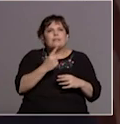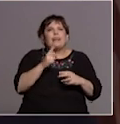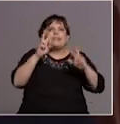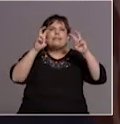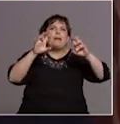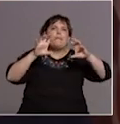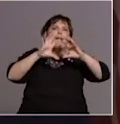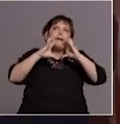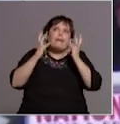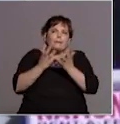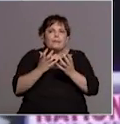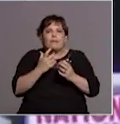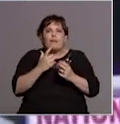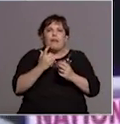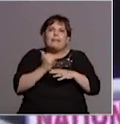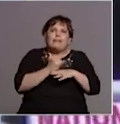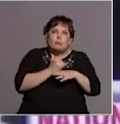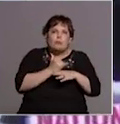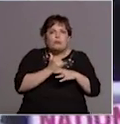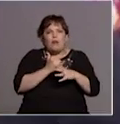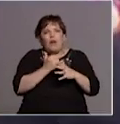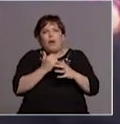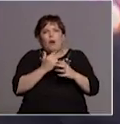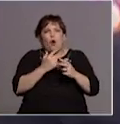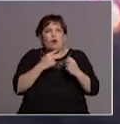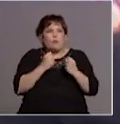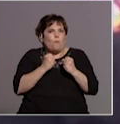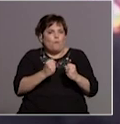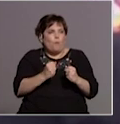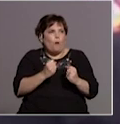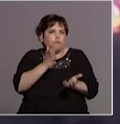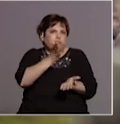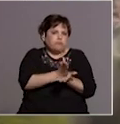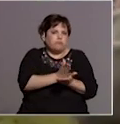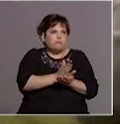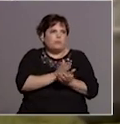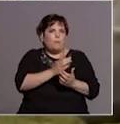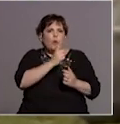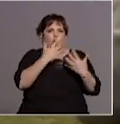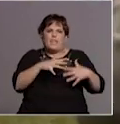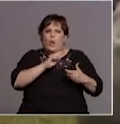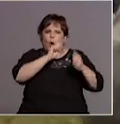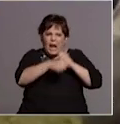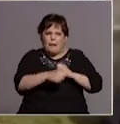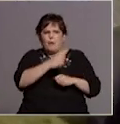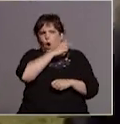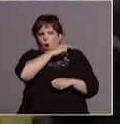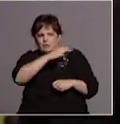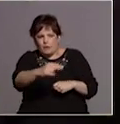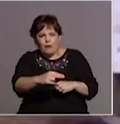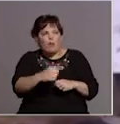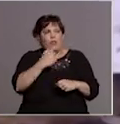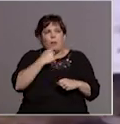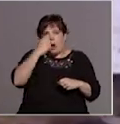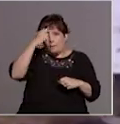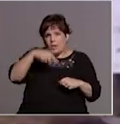global y debilitamiento institucional y fortalecimiento de visiones extremas en ocasiones fuertemente conservadoras diversas opiniones situaron en